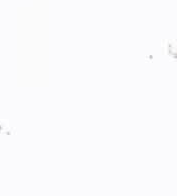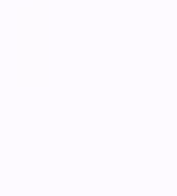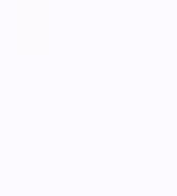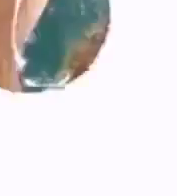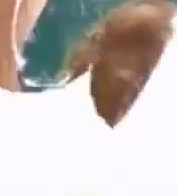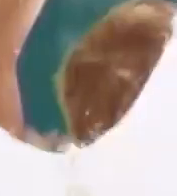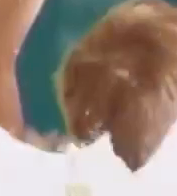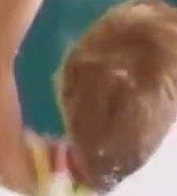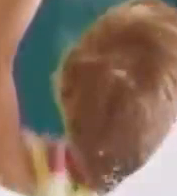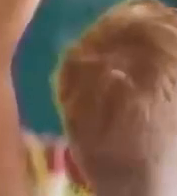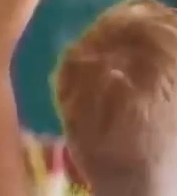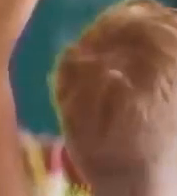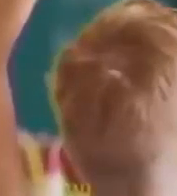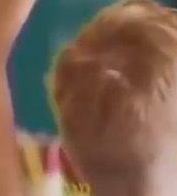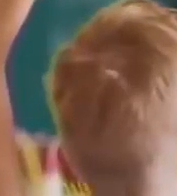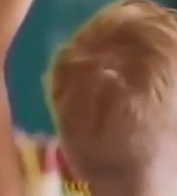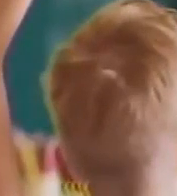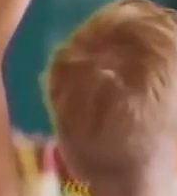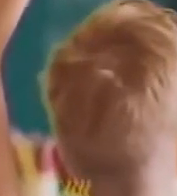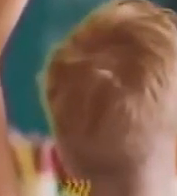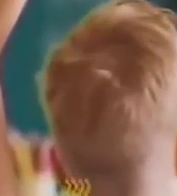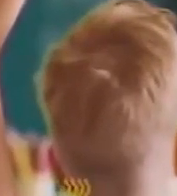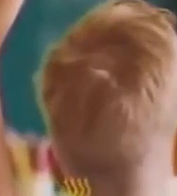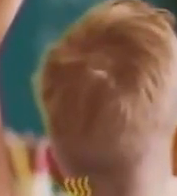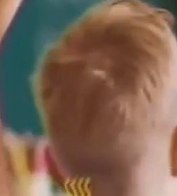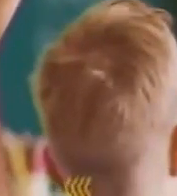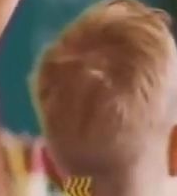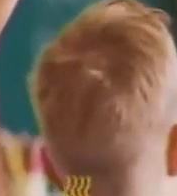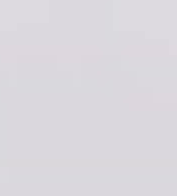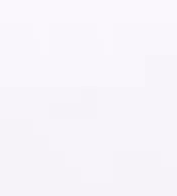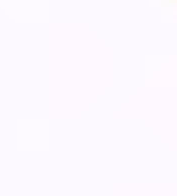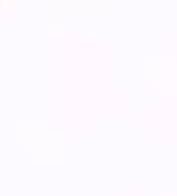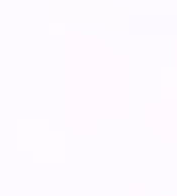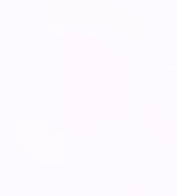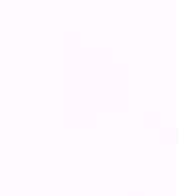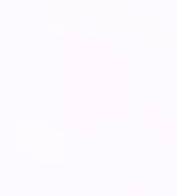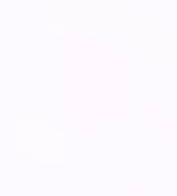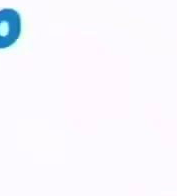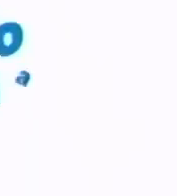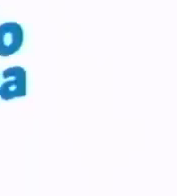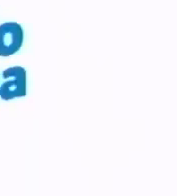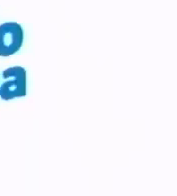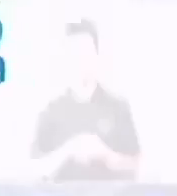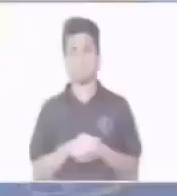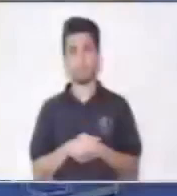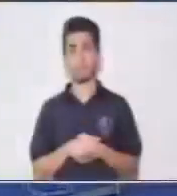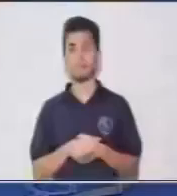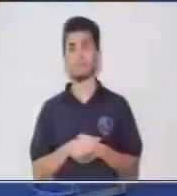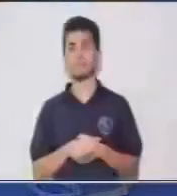A continuación, comunicación y lenguaje, quinto primaria.